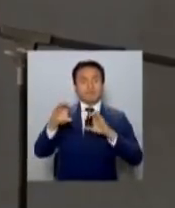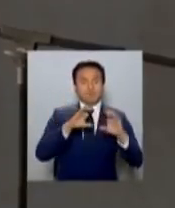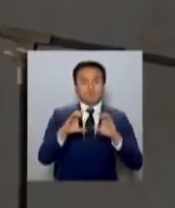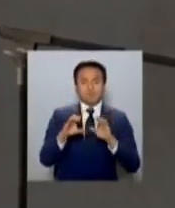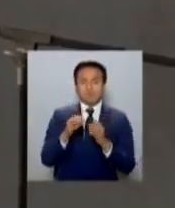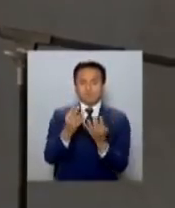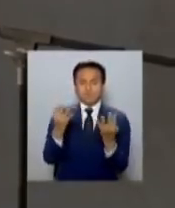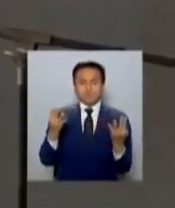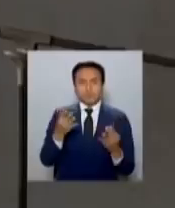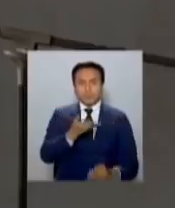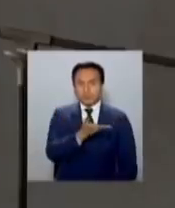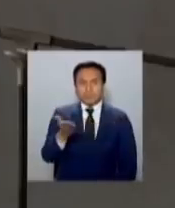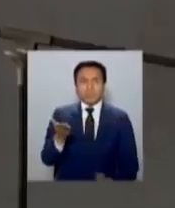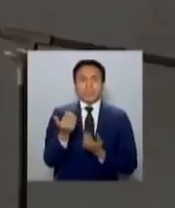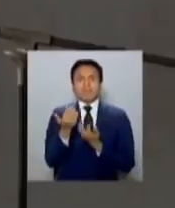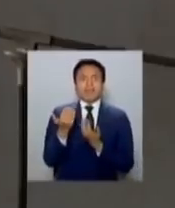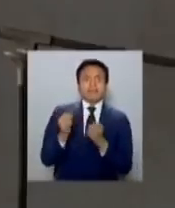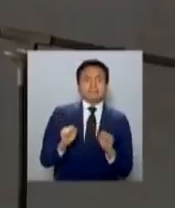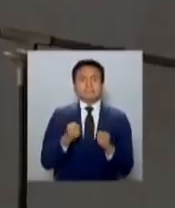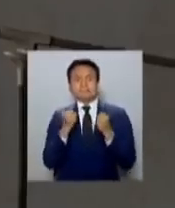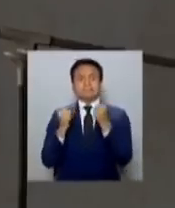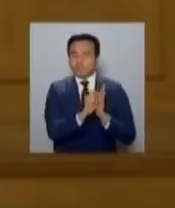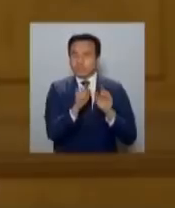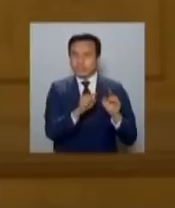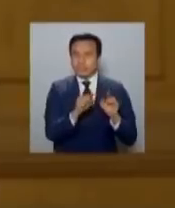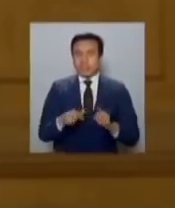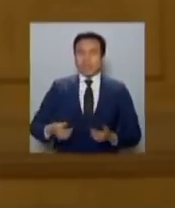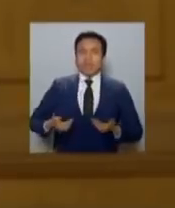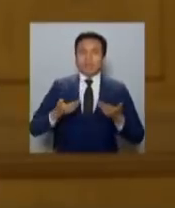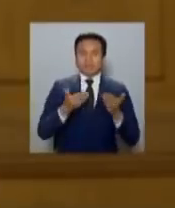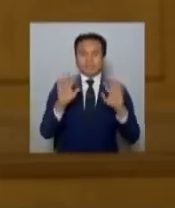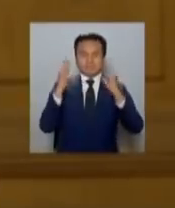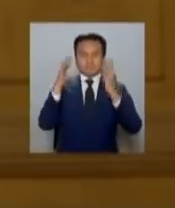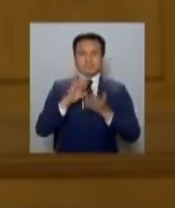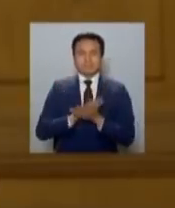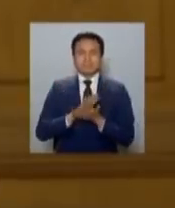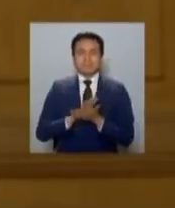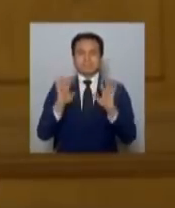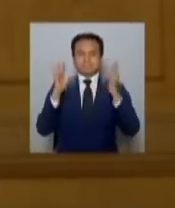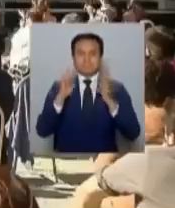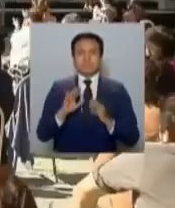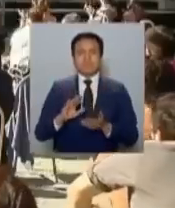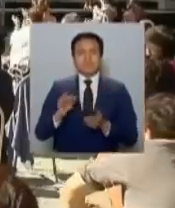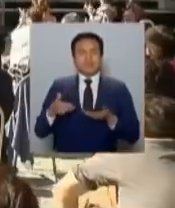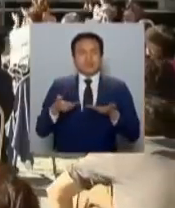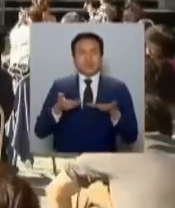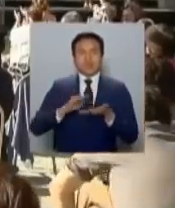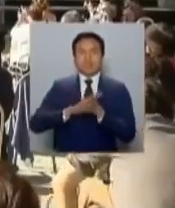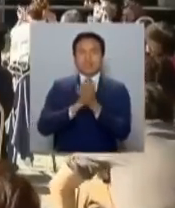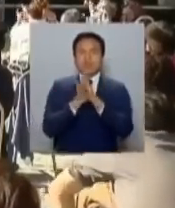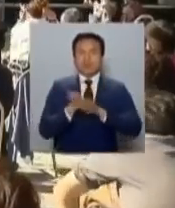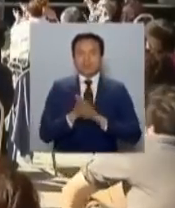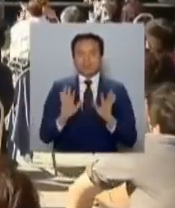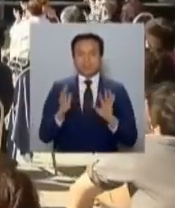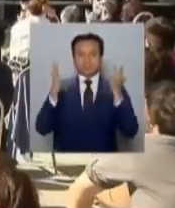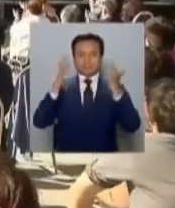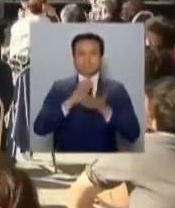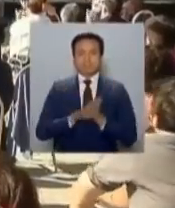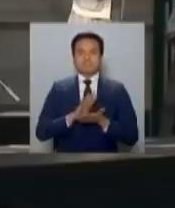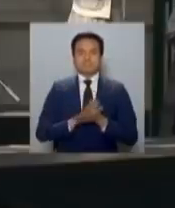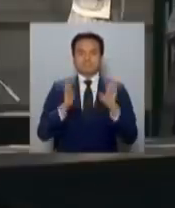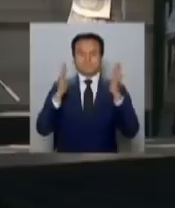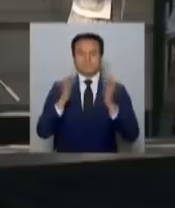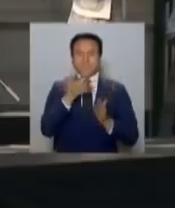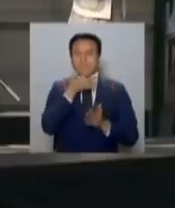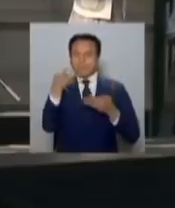de los 39 subsecretarios y subsecretarias que trabajarán junto a los futuros ministros, se tendría que equilibrar, dicen, la distribución de fuerzas en